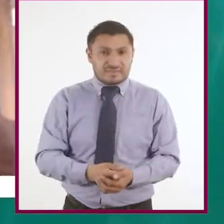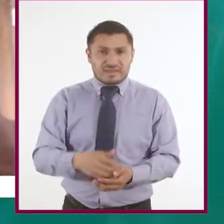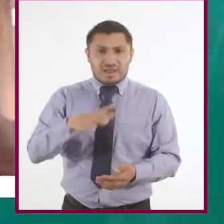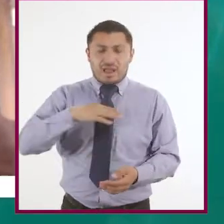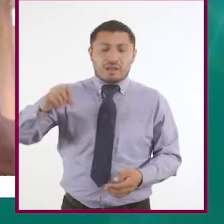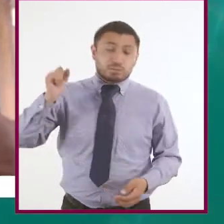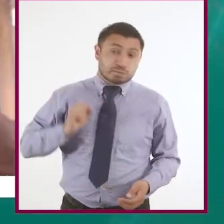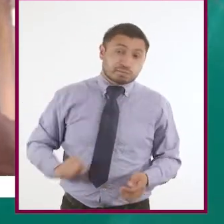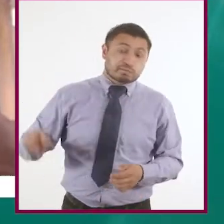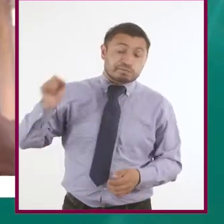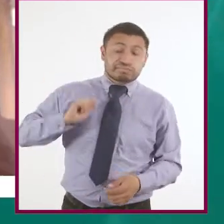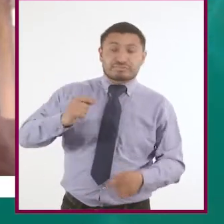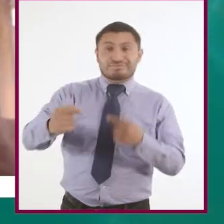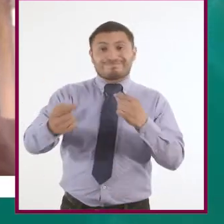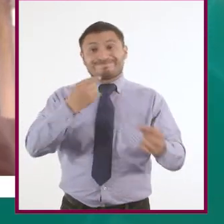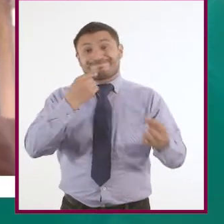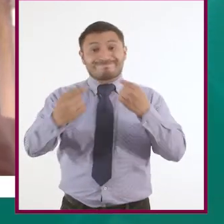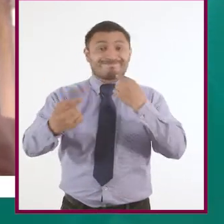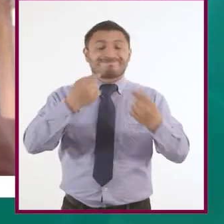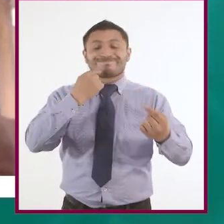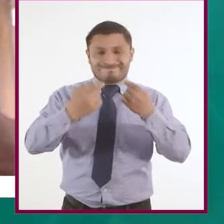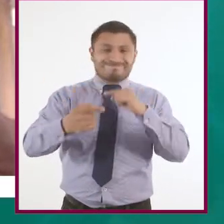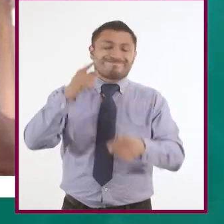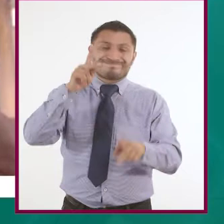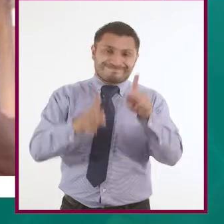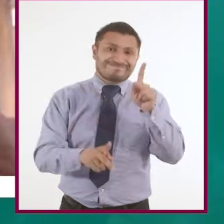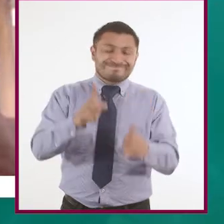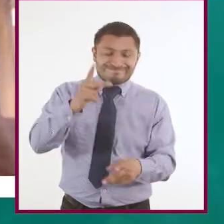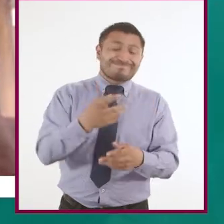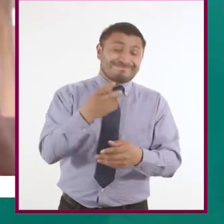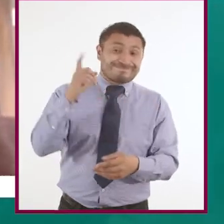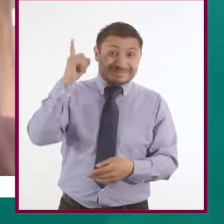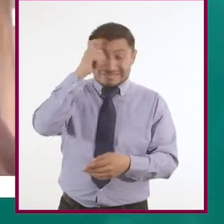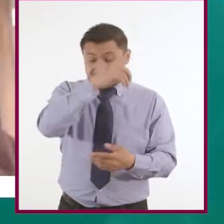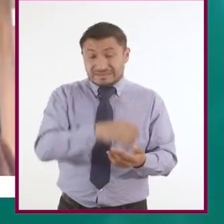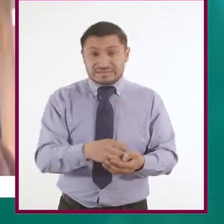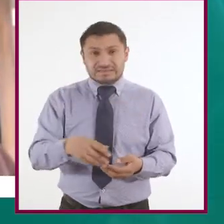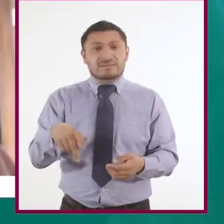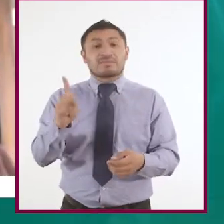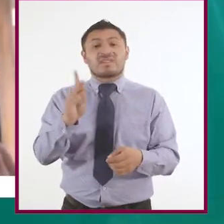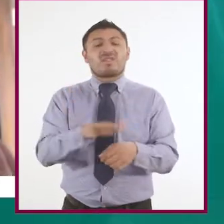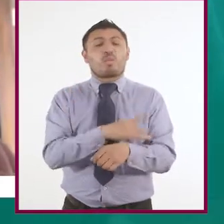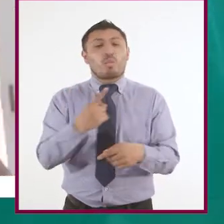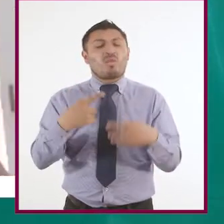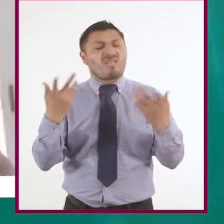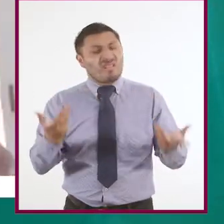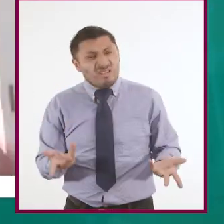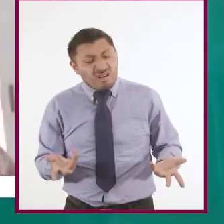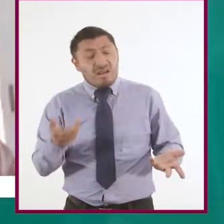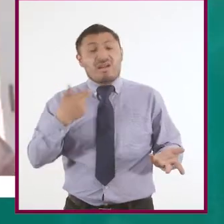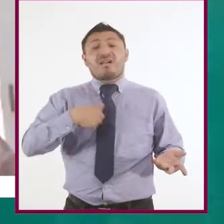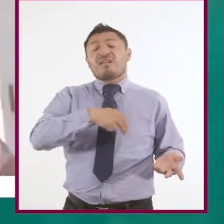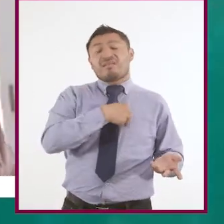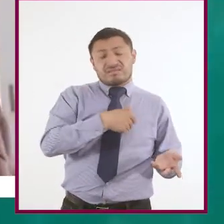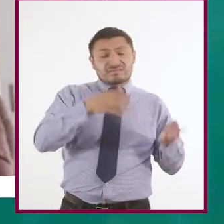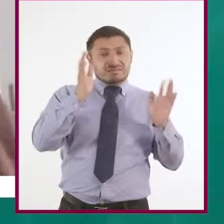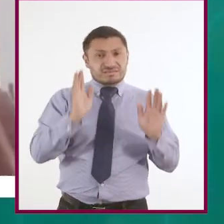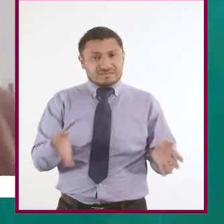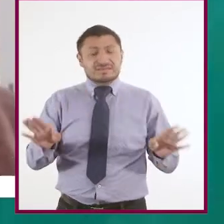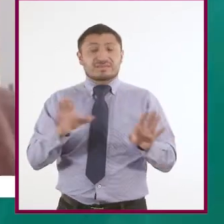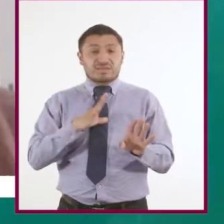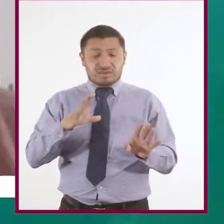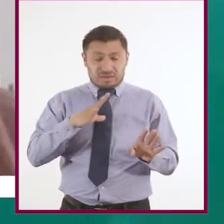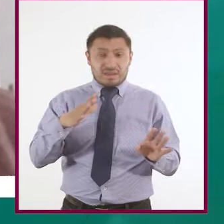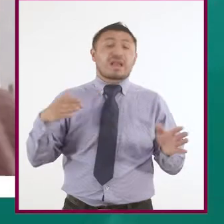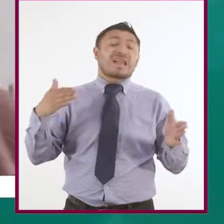siglos discutir esto y habría que entender por qué. Estamos de alguna manera